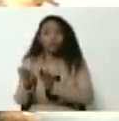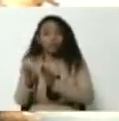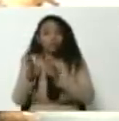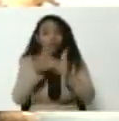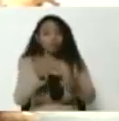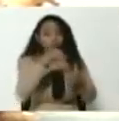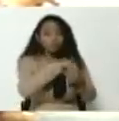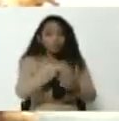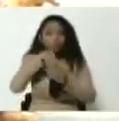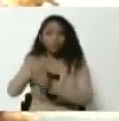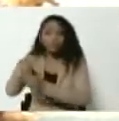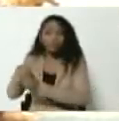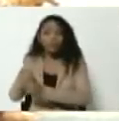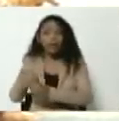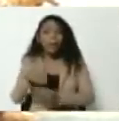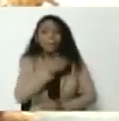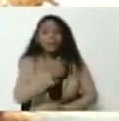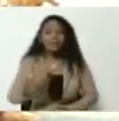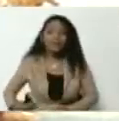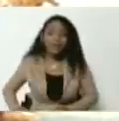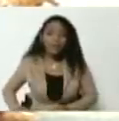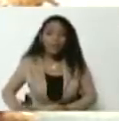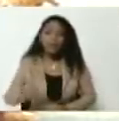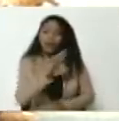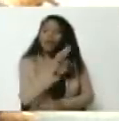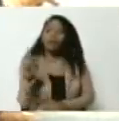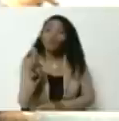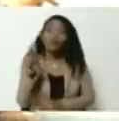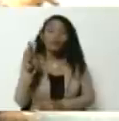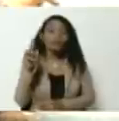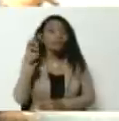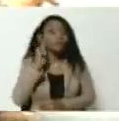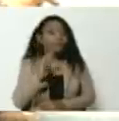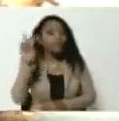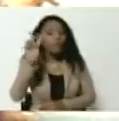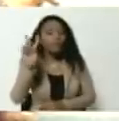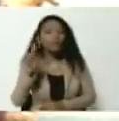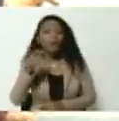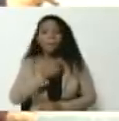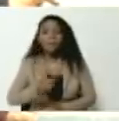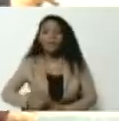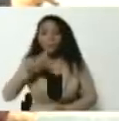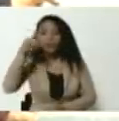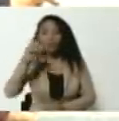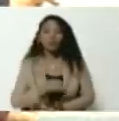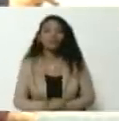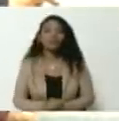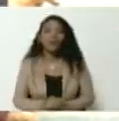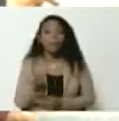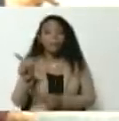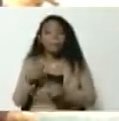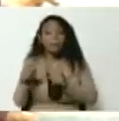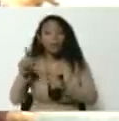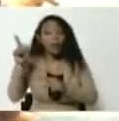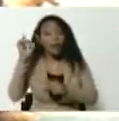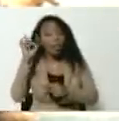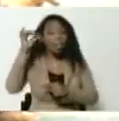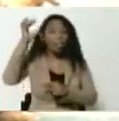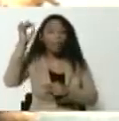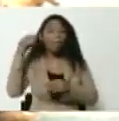encarnada en el presidente de la República Bolivariana de Venezuela, Nicolás Maduro. Pero él inventó lo del alter ego para